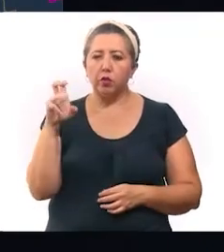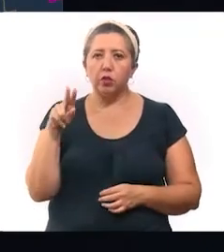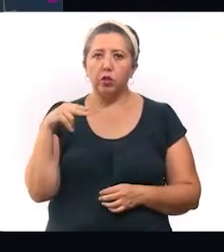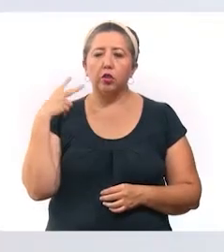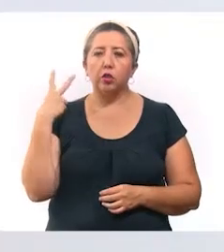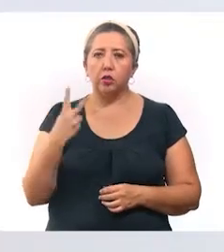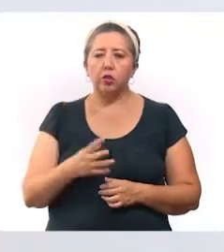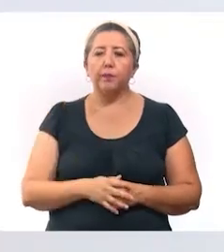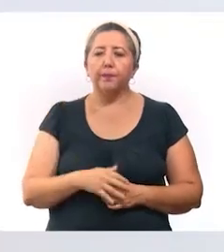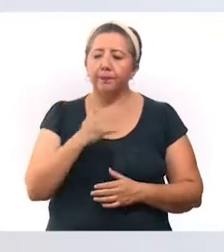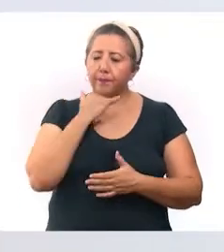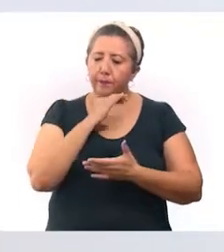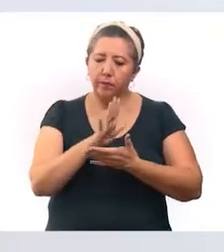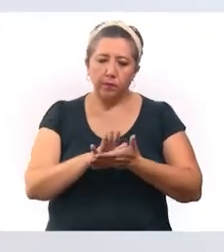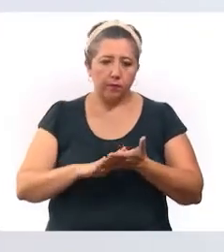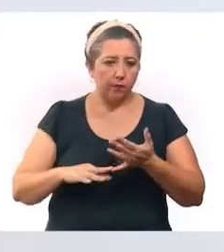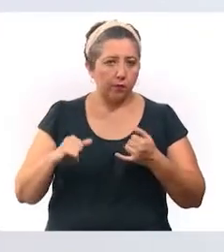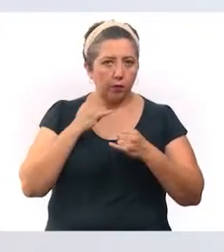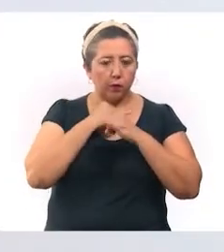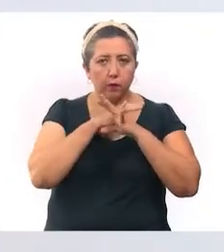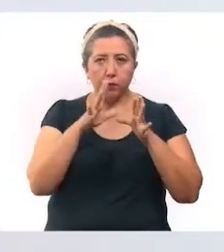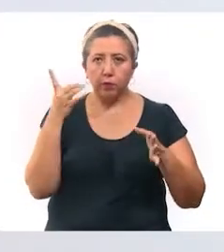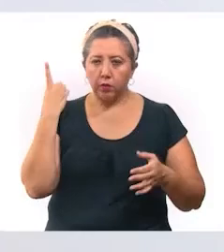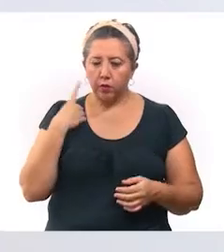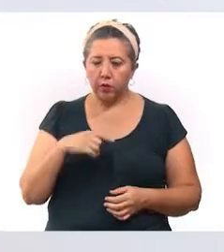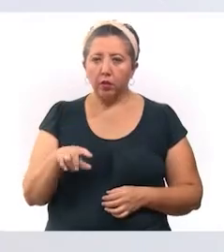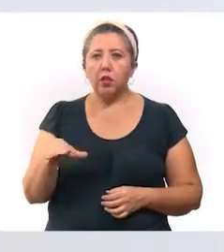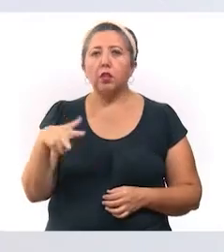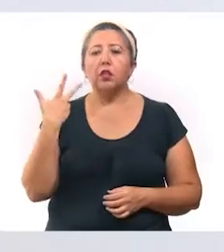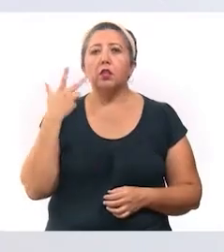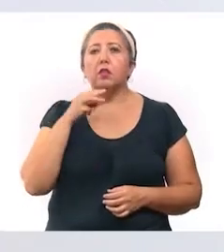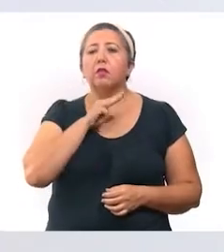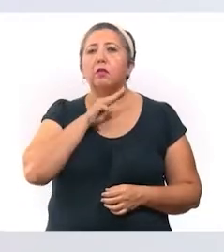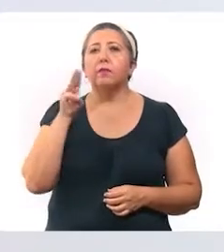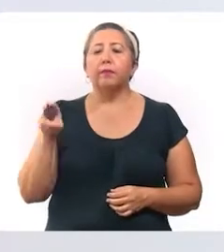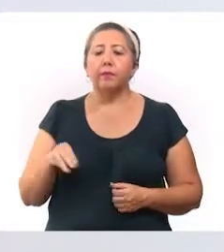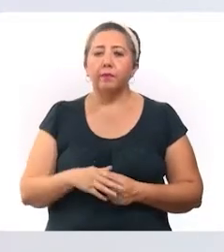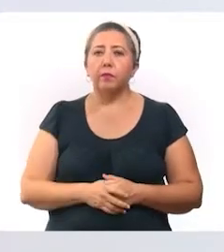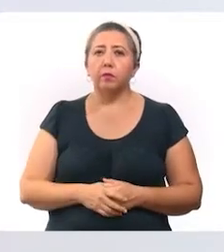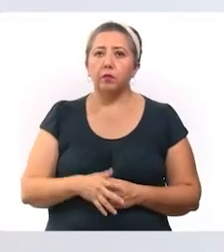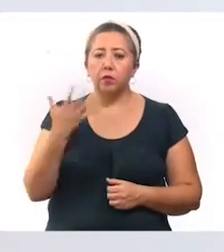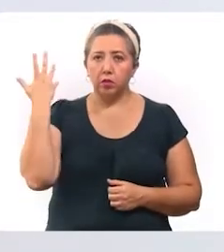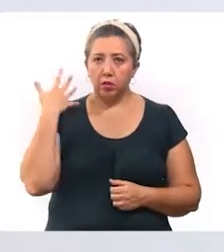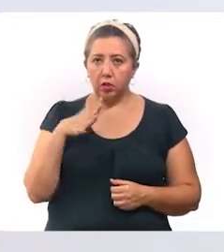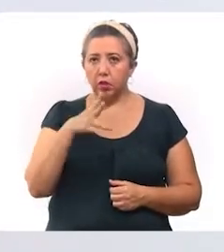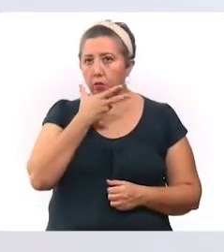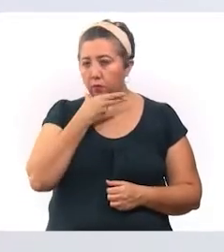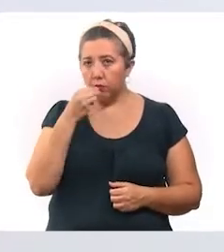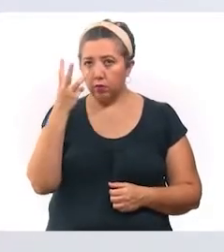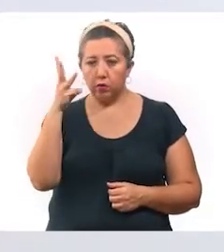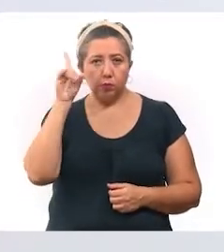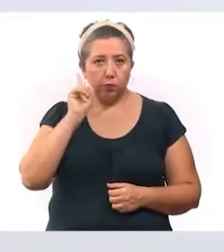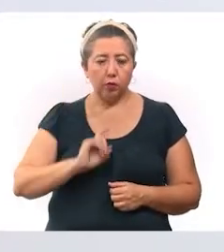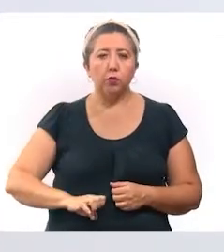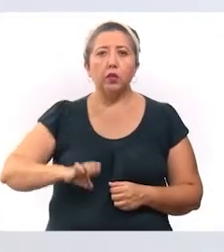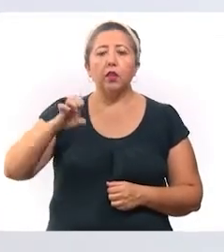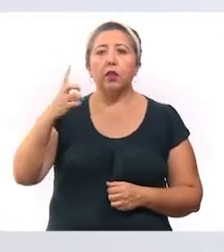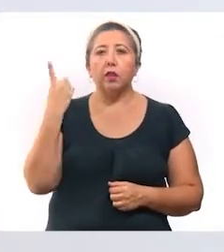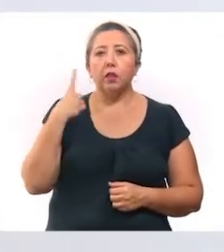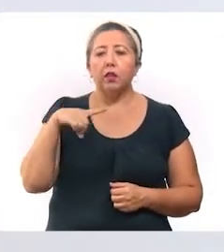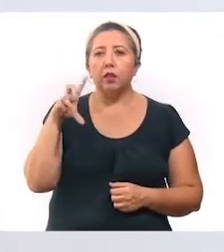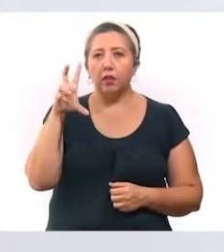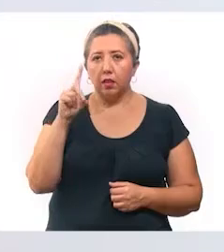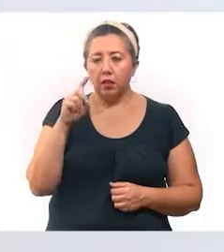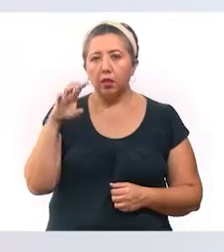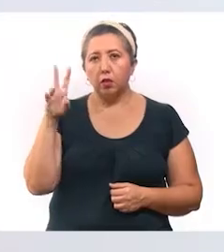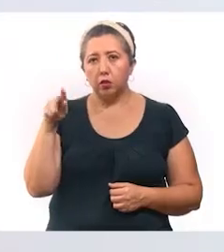8.582. Lamentablemente en este parte médico informamos de 13 fallecimientos. Son 10 hombres y 3 mujeres, de un rango de edad